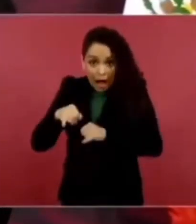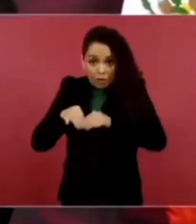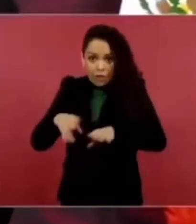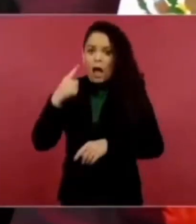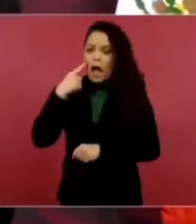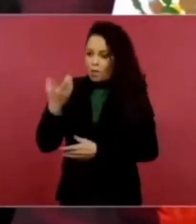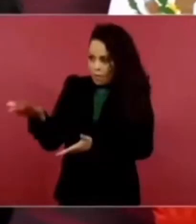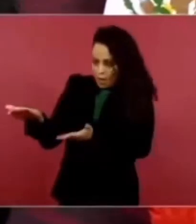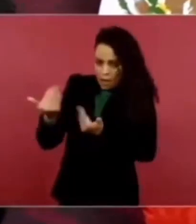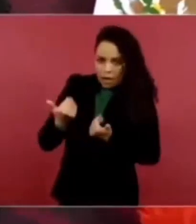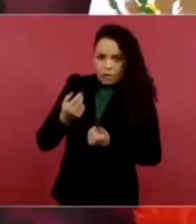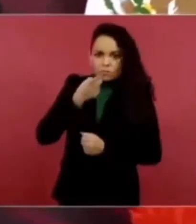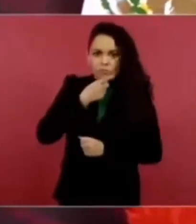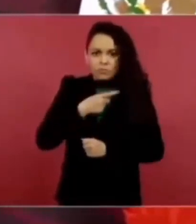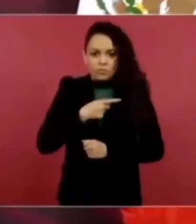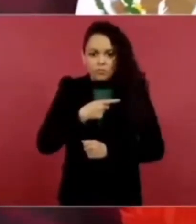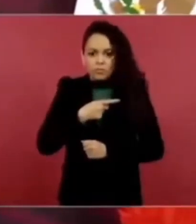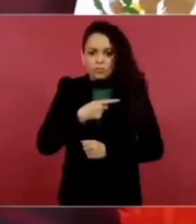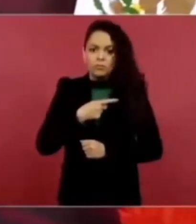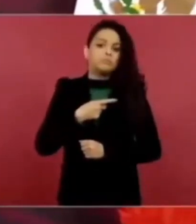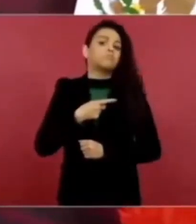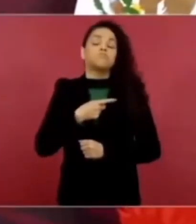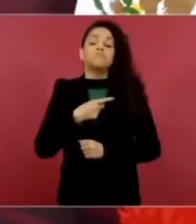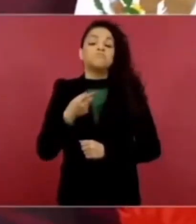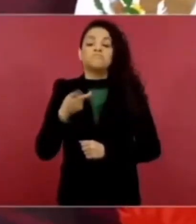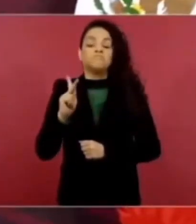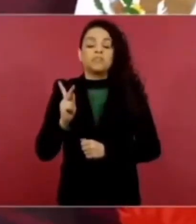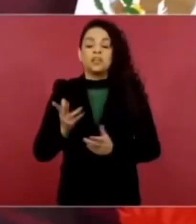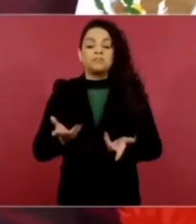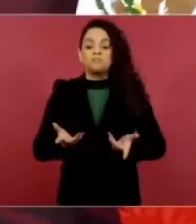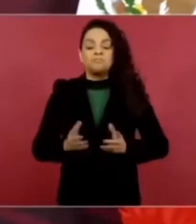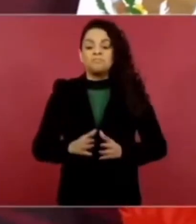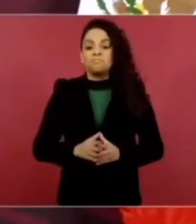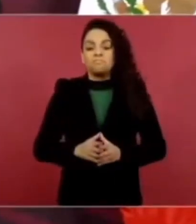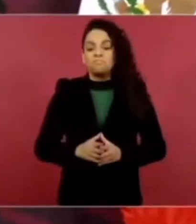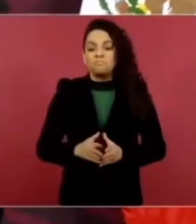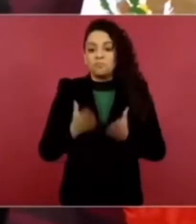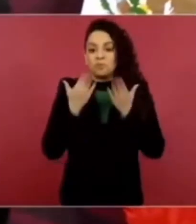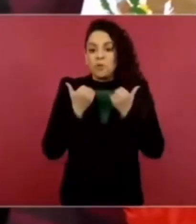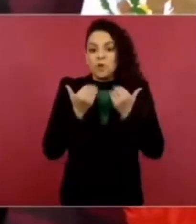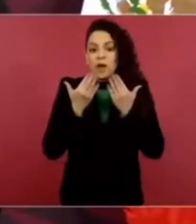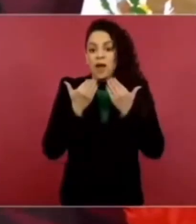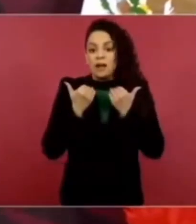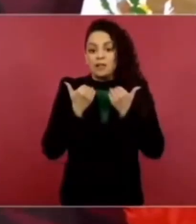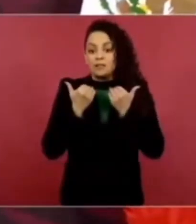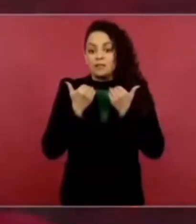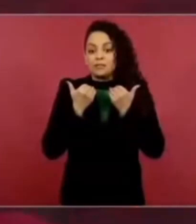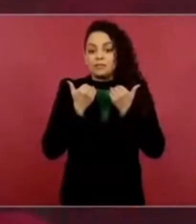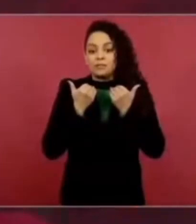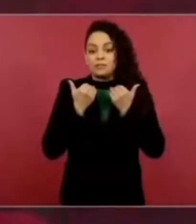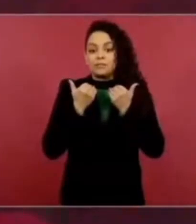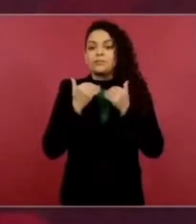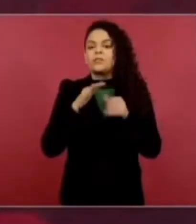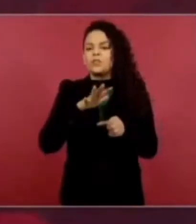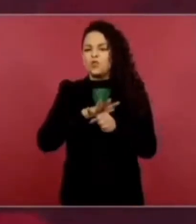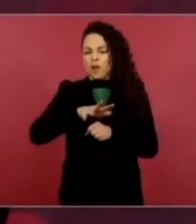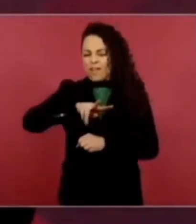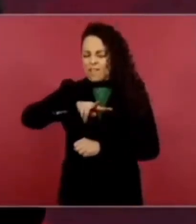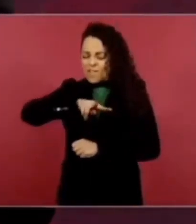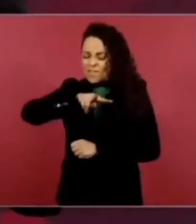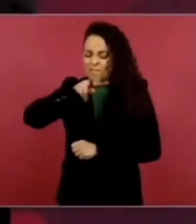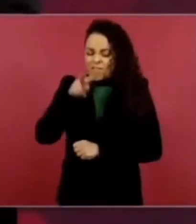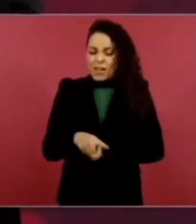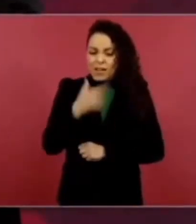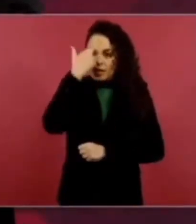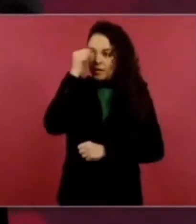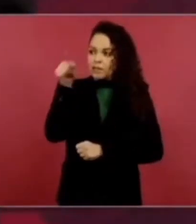es, eso se usa. La inconformidad del en el fondo